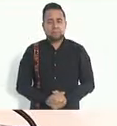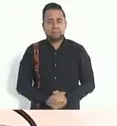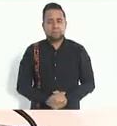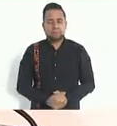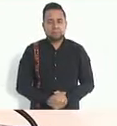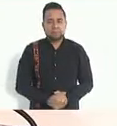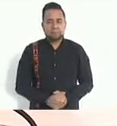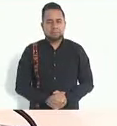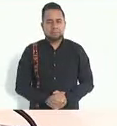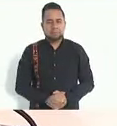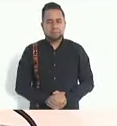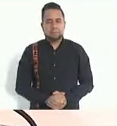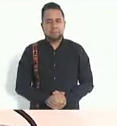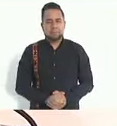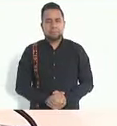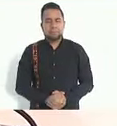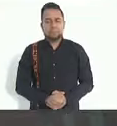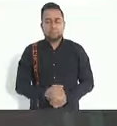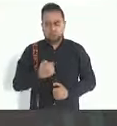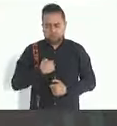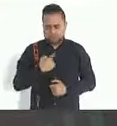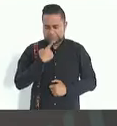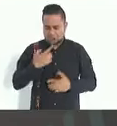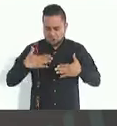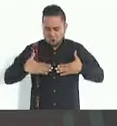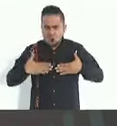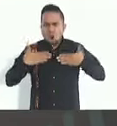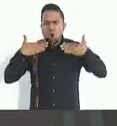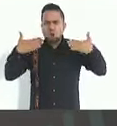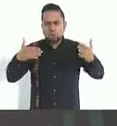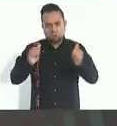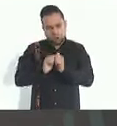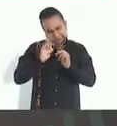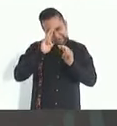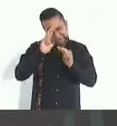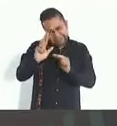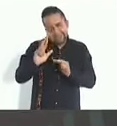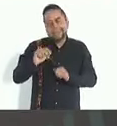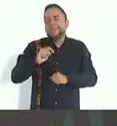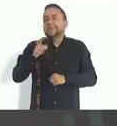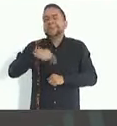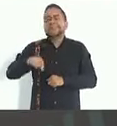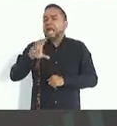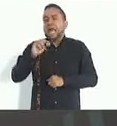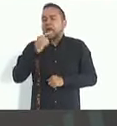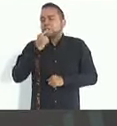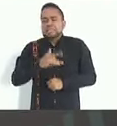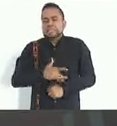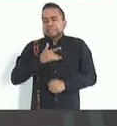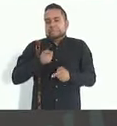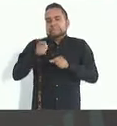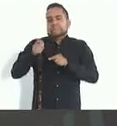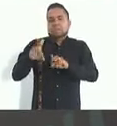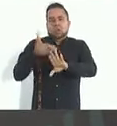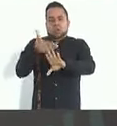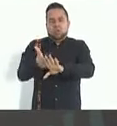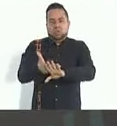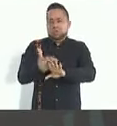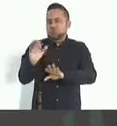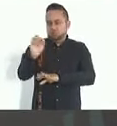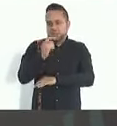No hay, lo digo con todo respeto, sin herir susceptibilidades, sin celos,